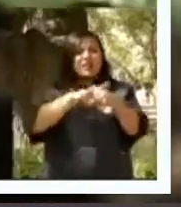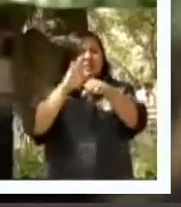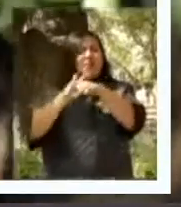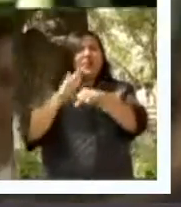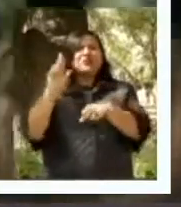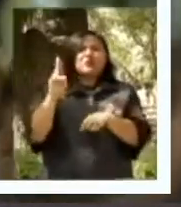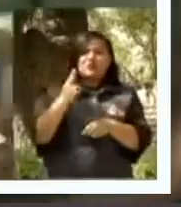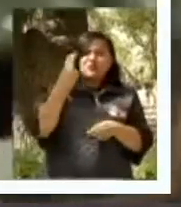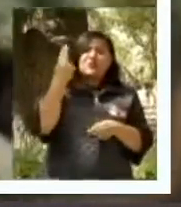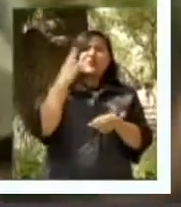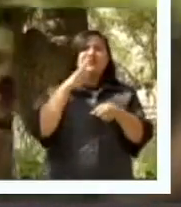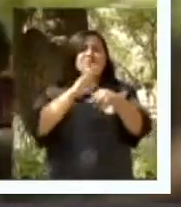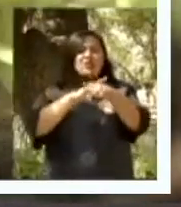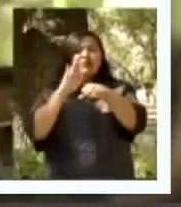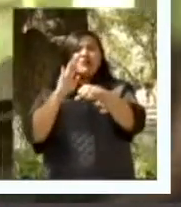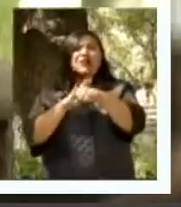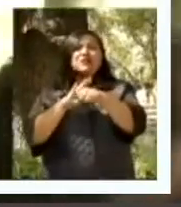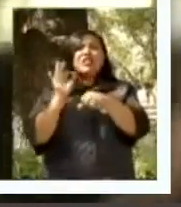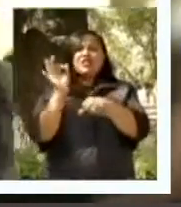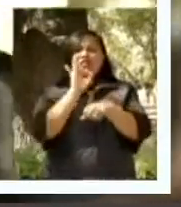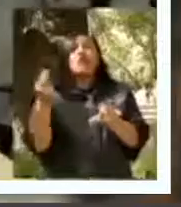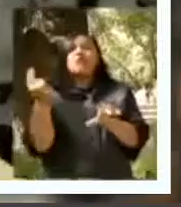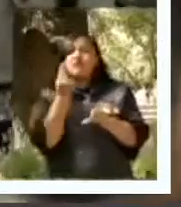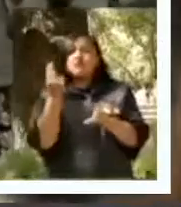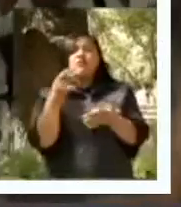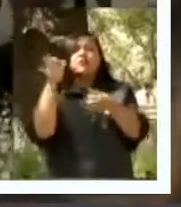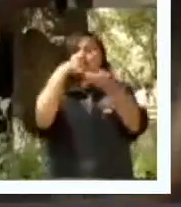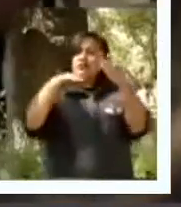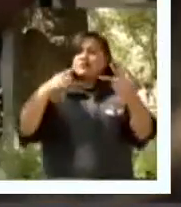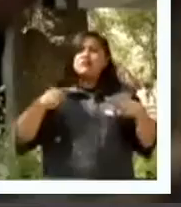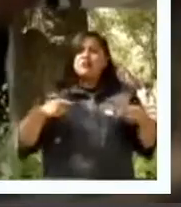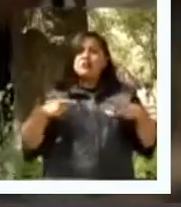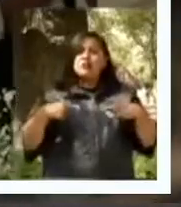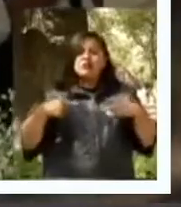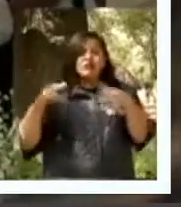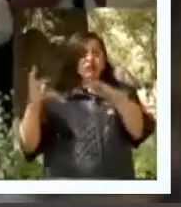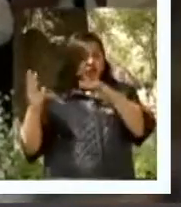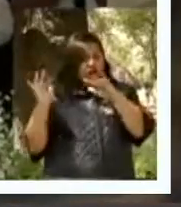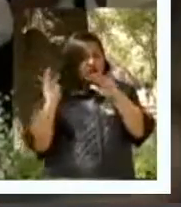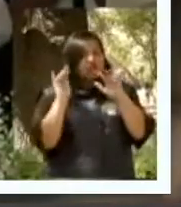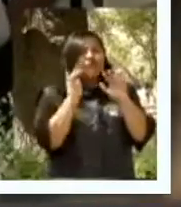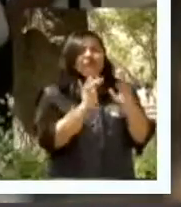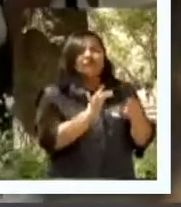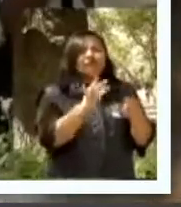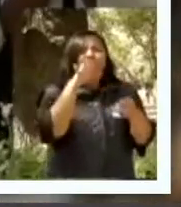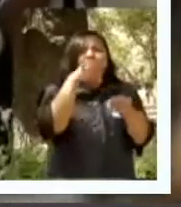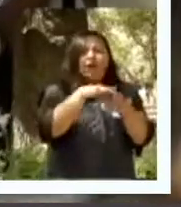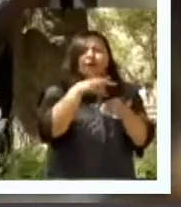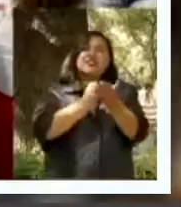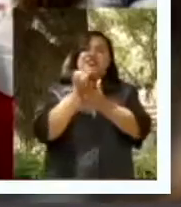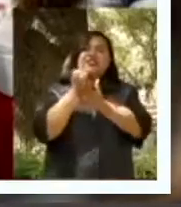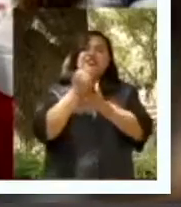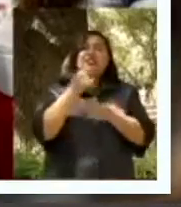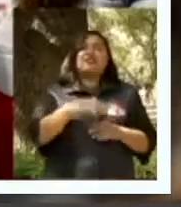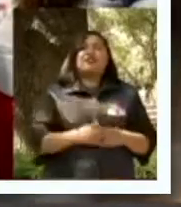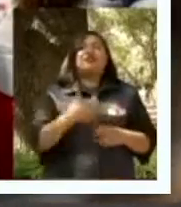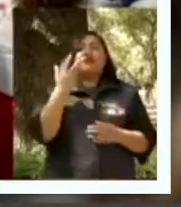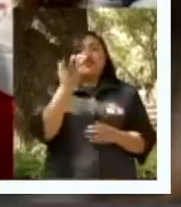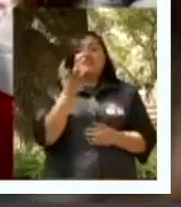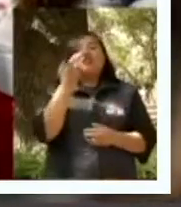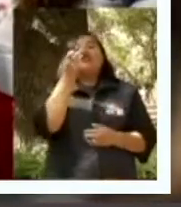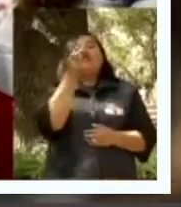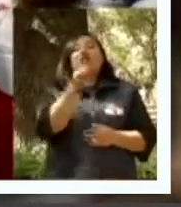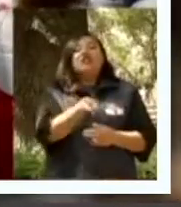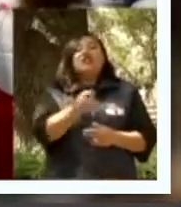de la entidad, hizo un llamado al voto de conciencia para el próximo 1 de julio, porque aseguró lo que se juega es la tranquilidad y seguridad de las